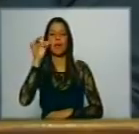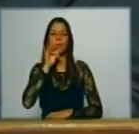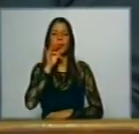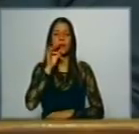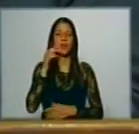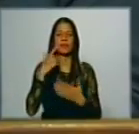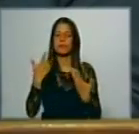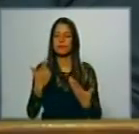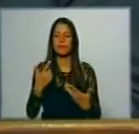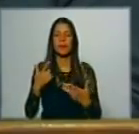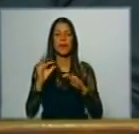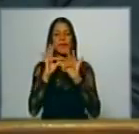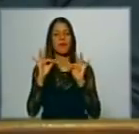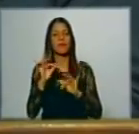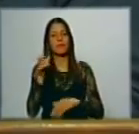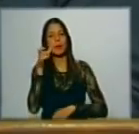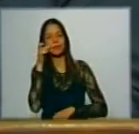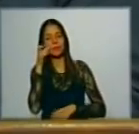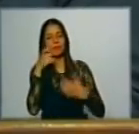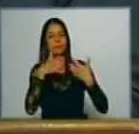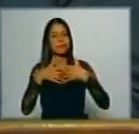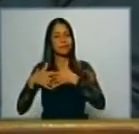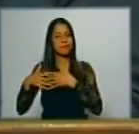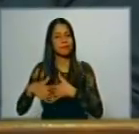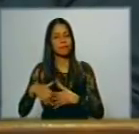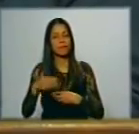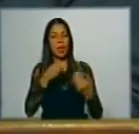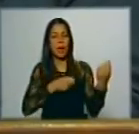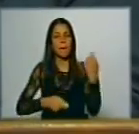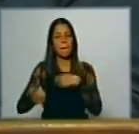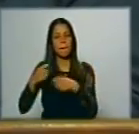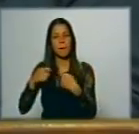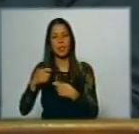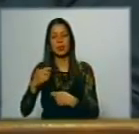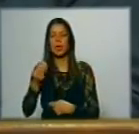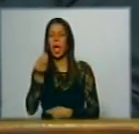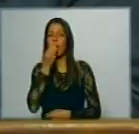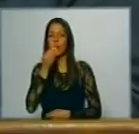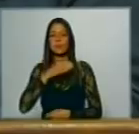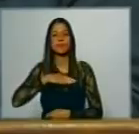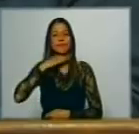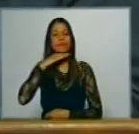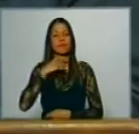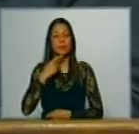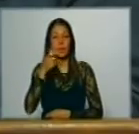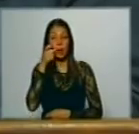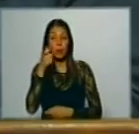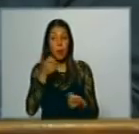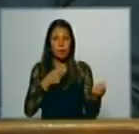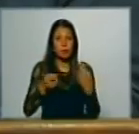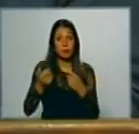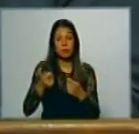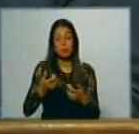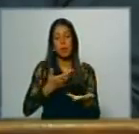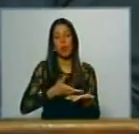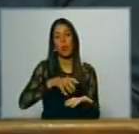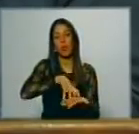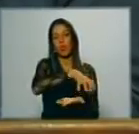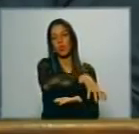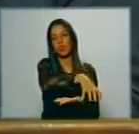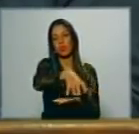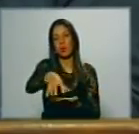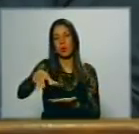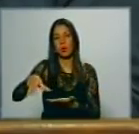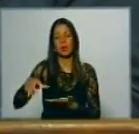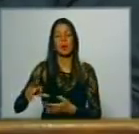los mecanismos que se desarrollen para la producción, abastecimiento, distribución y comercialización